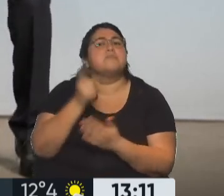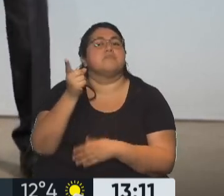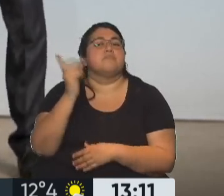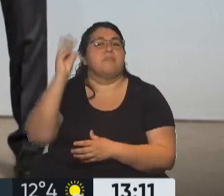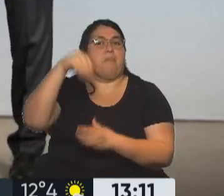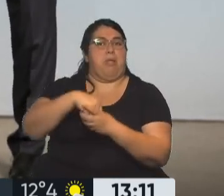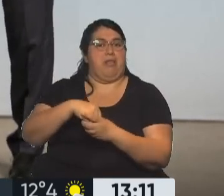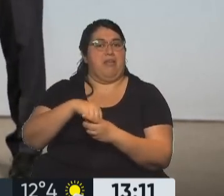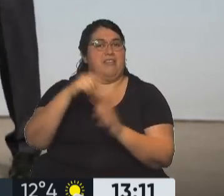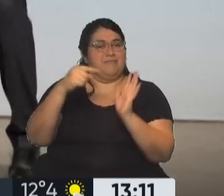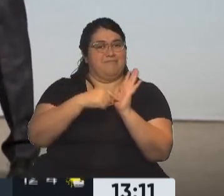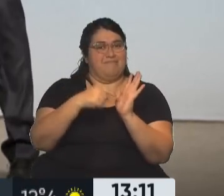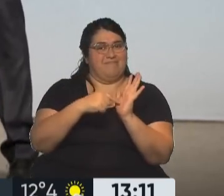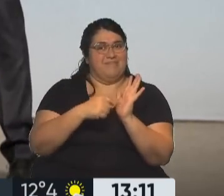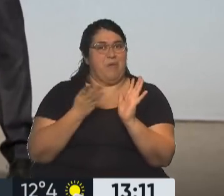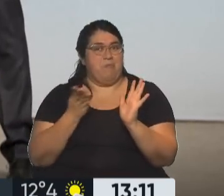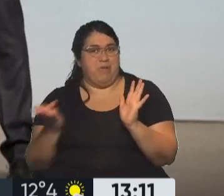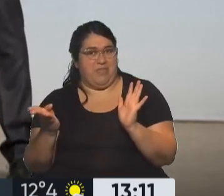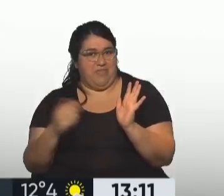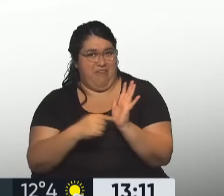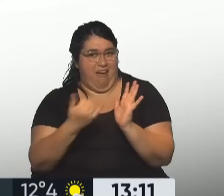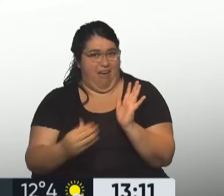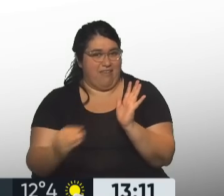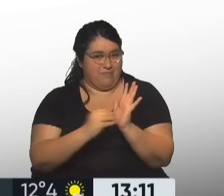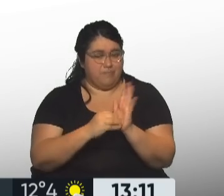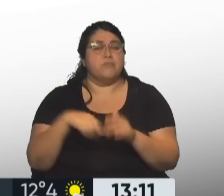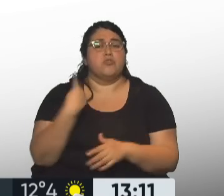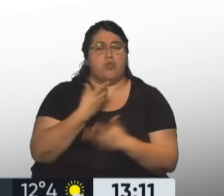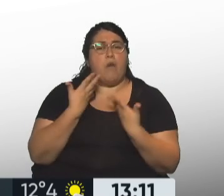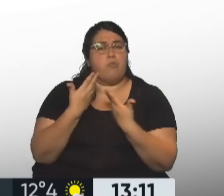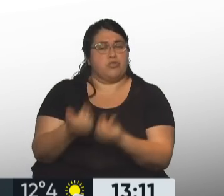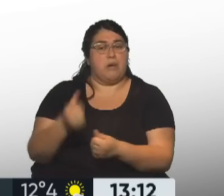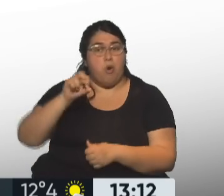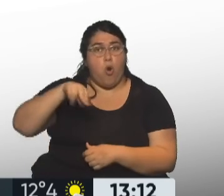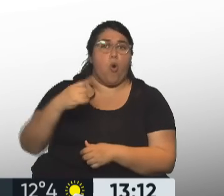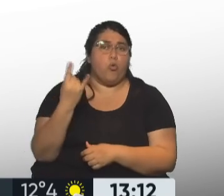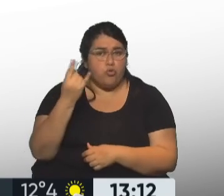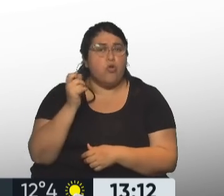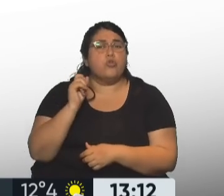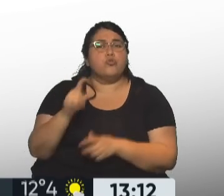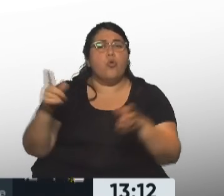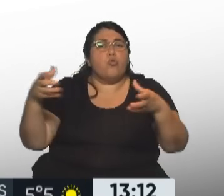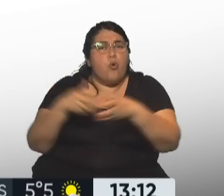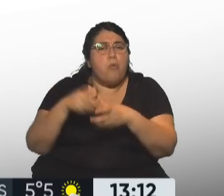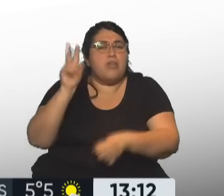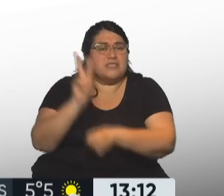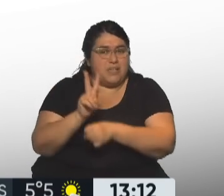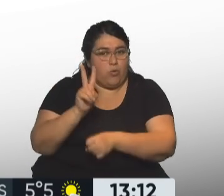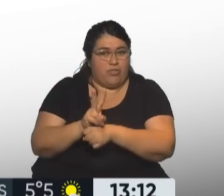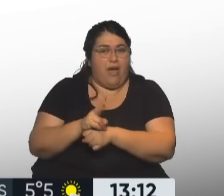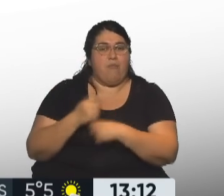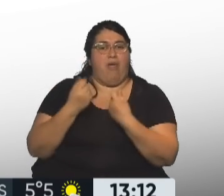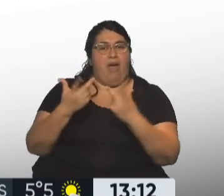aparezca reflejada en el documento final del encuentro. Apoyamos la reforma exhaustiva de la ONU y de su Consejo de Seguridad para hacerla más